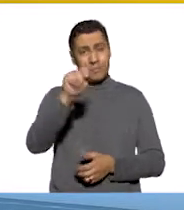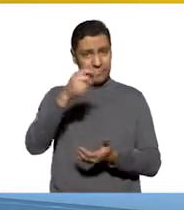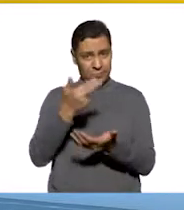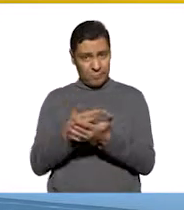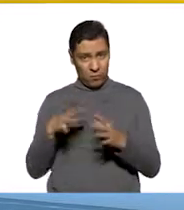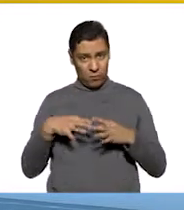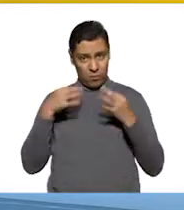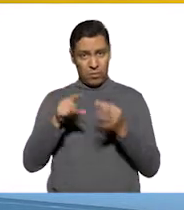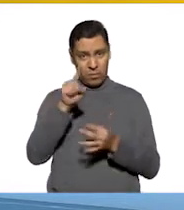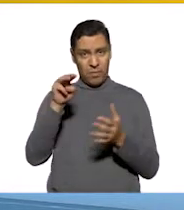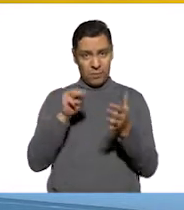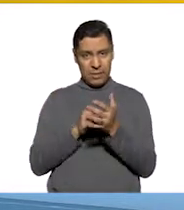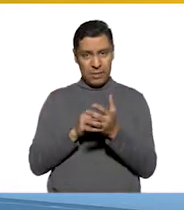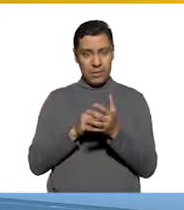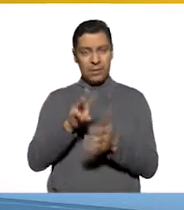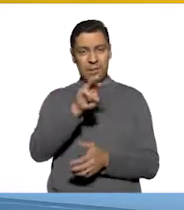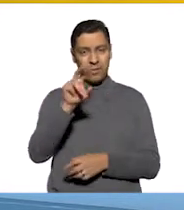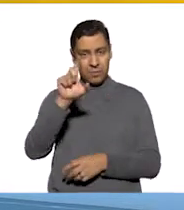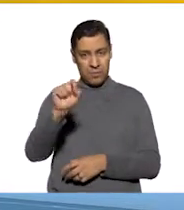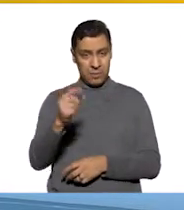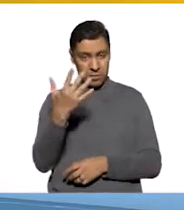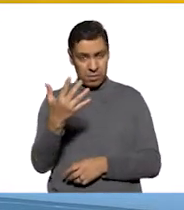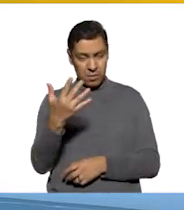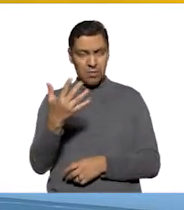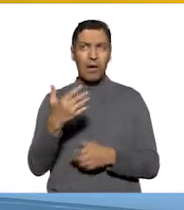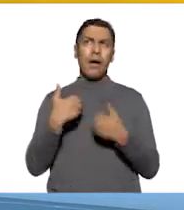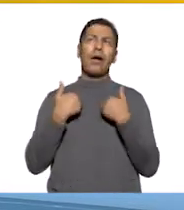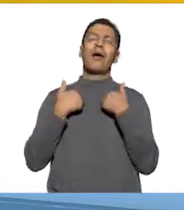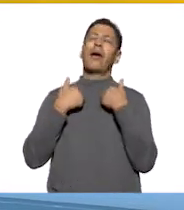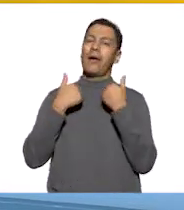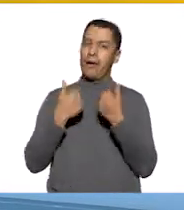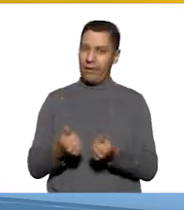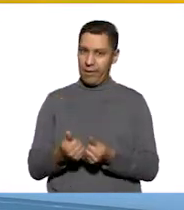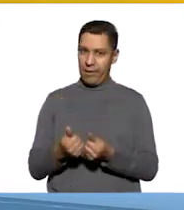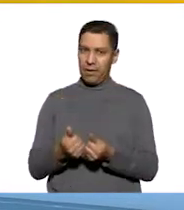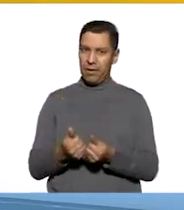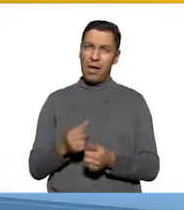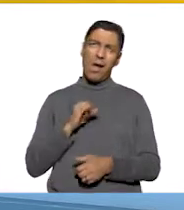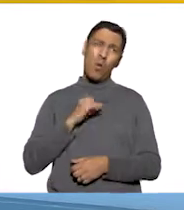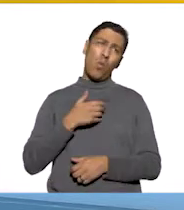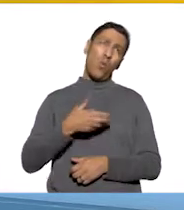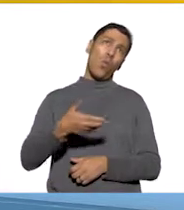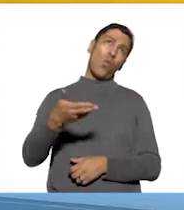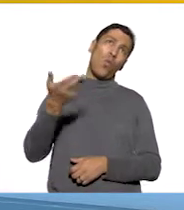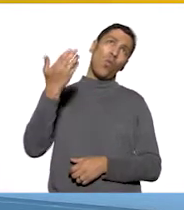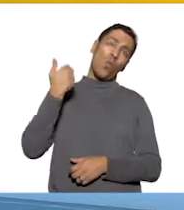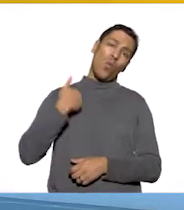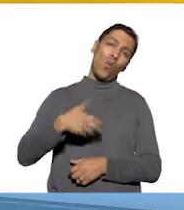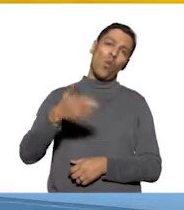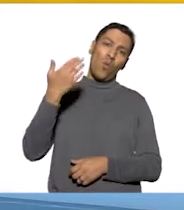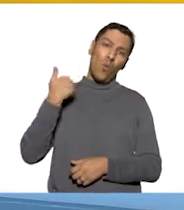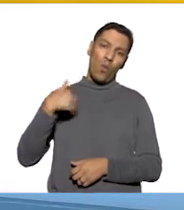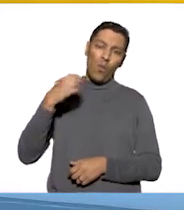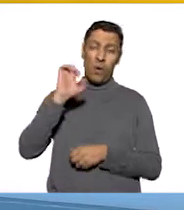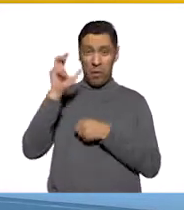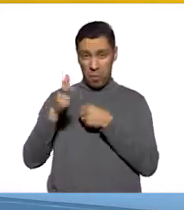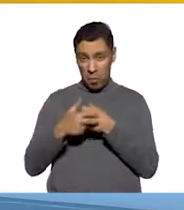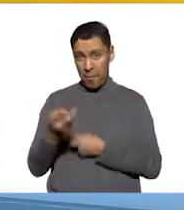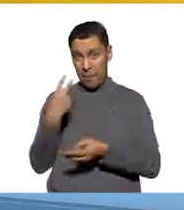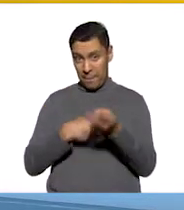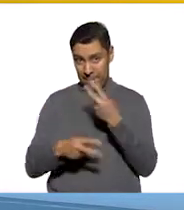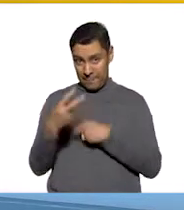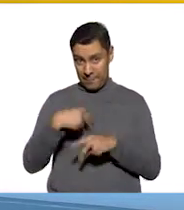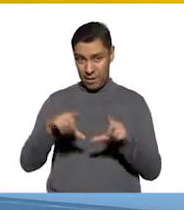en 1325. Eso ya no suena tan lejano al inicio de las expediciones de los europeos en el